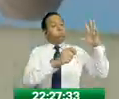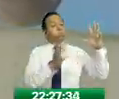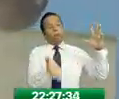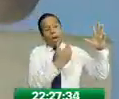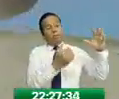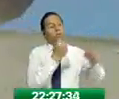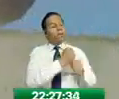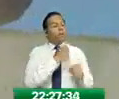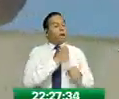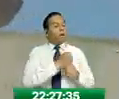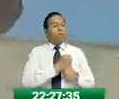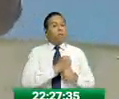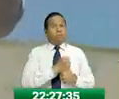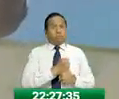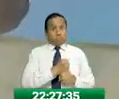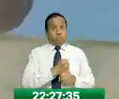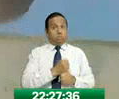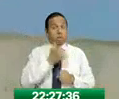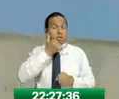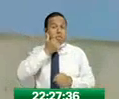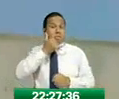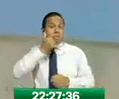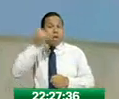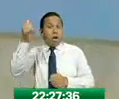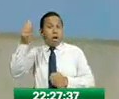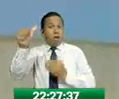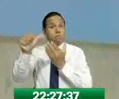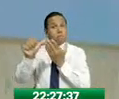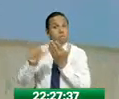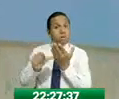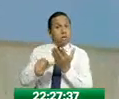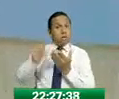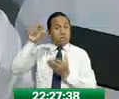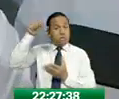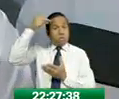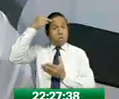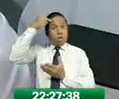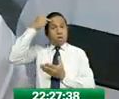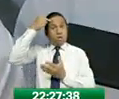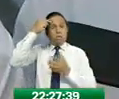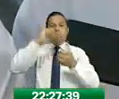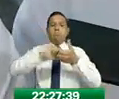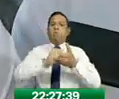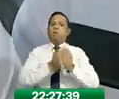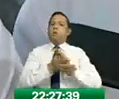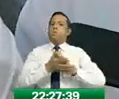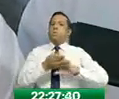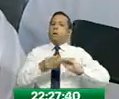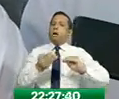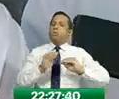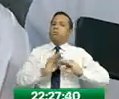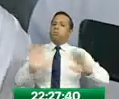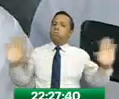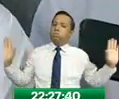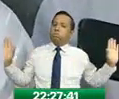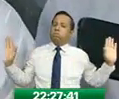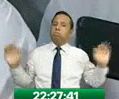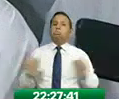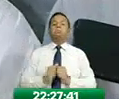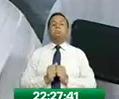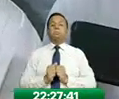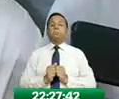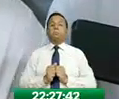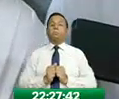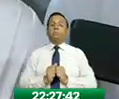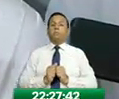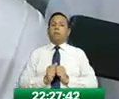Bastó con una llamada a la ministra de Gobierno y el problema quedó solucionado. Eso es un problema interno que lo tendrá que solucionar,